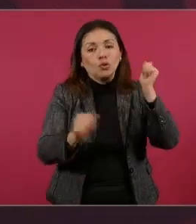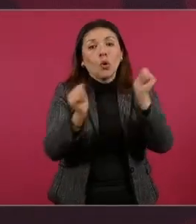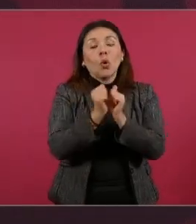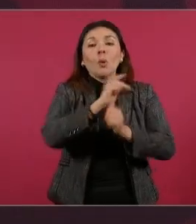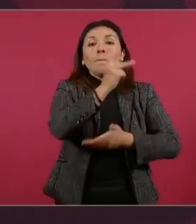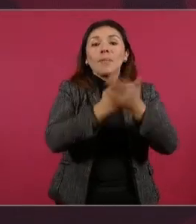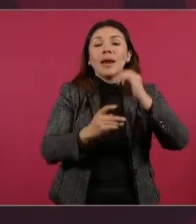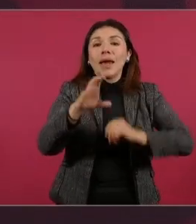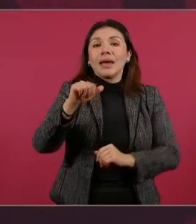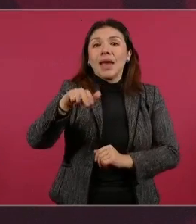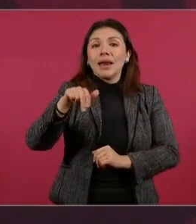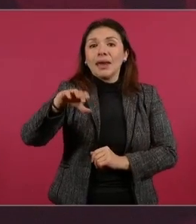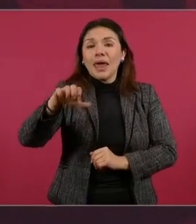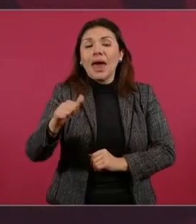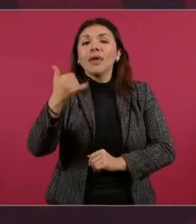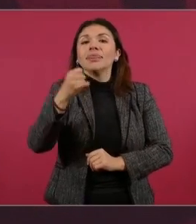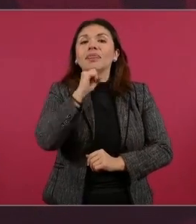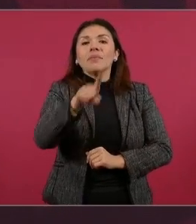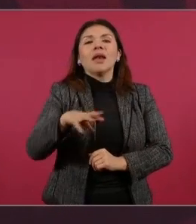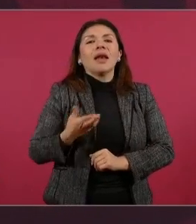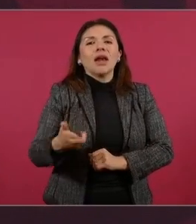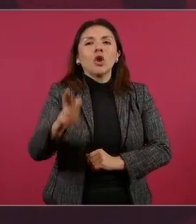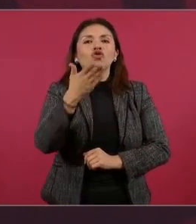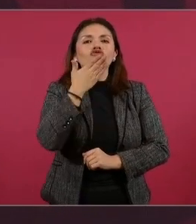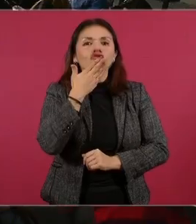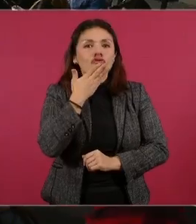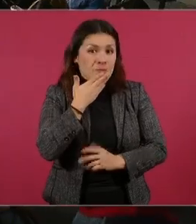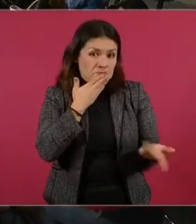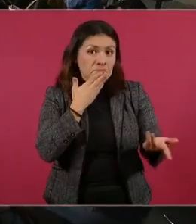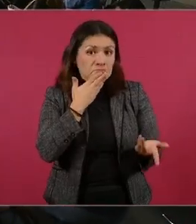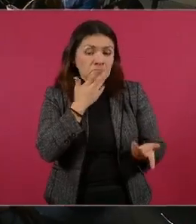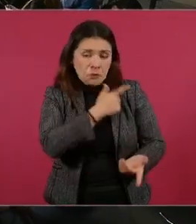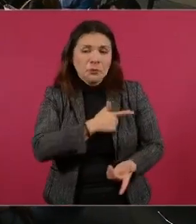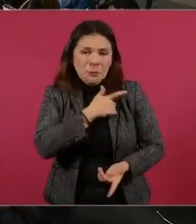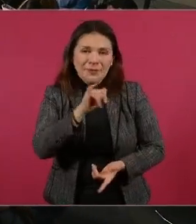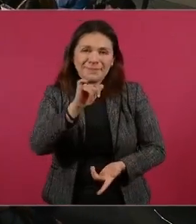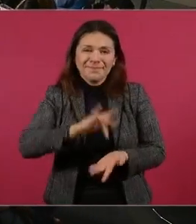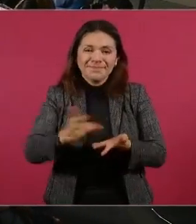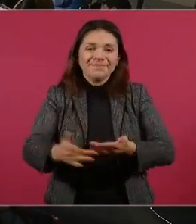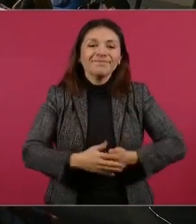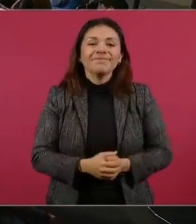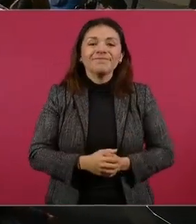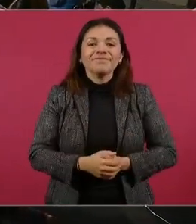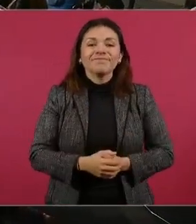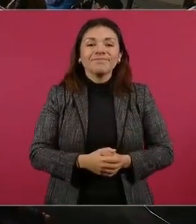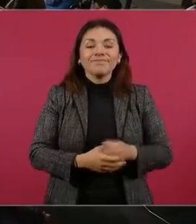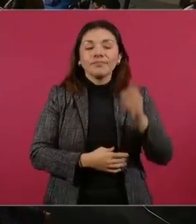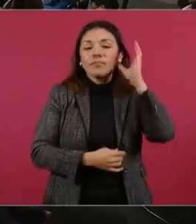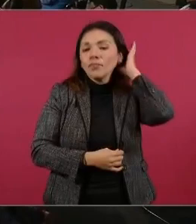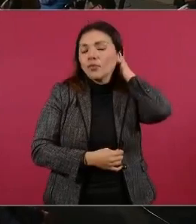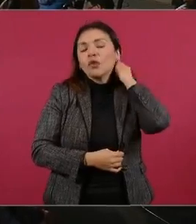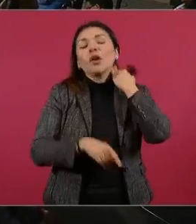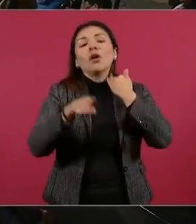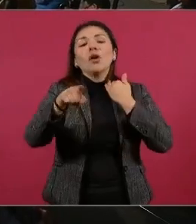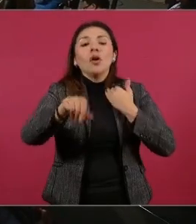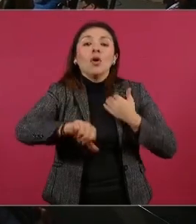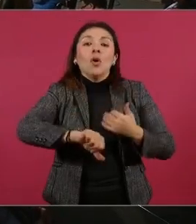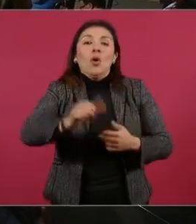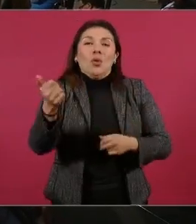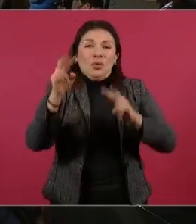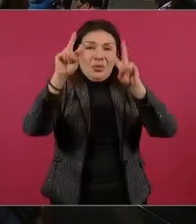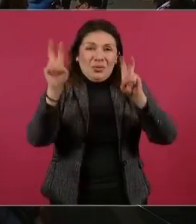Cananea como lo del río Sonora con muchísimo gusto sobre lo otro